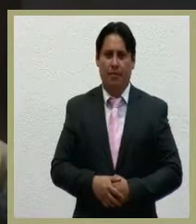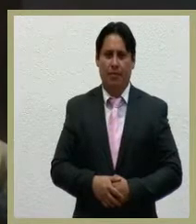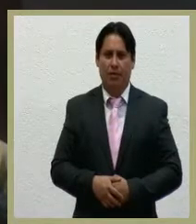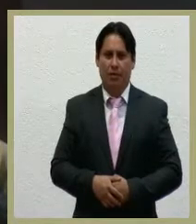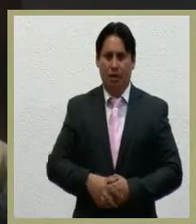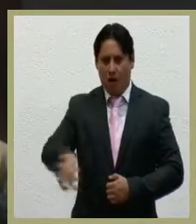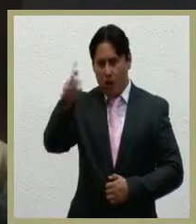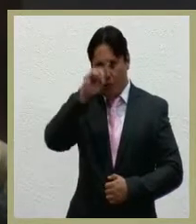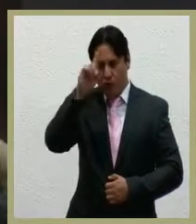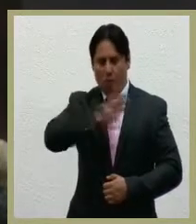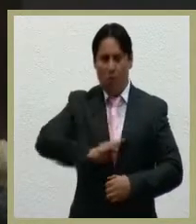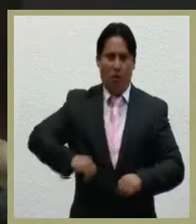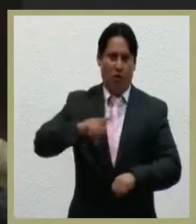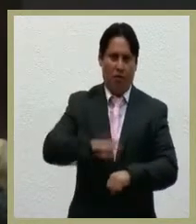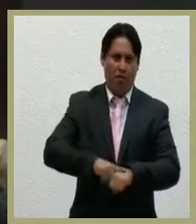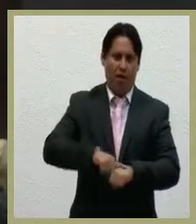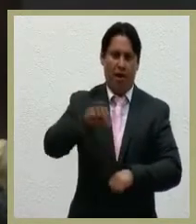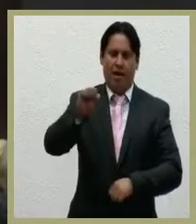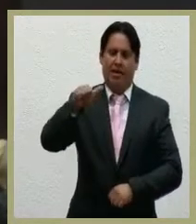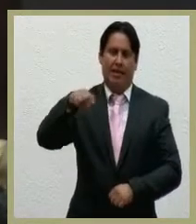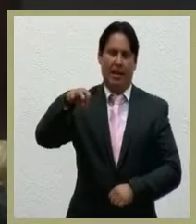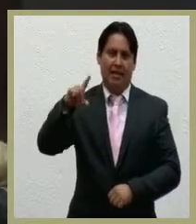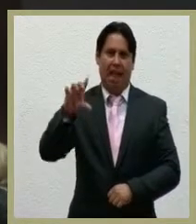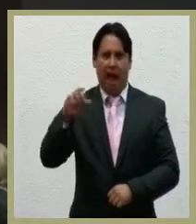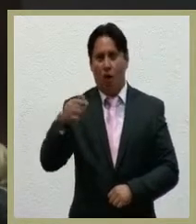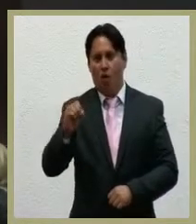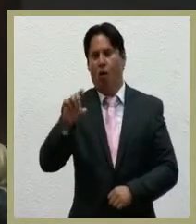Consejo Municipal de Santiago El Pinar.